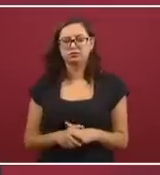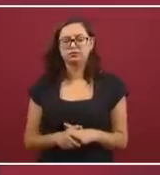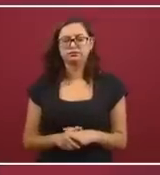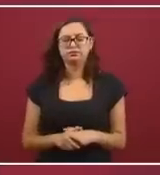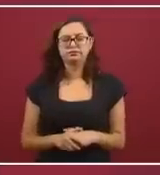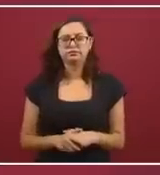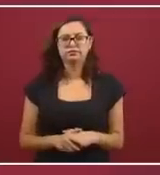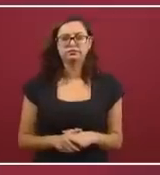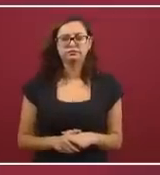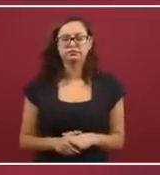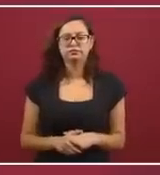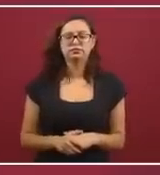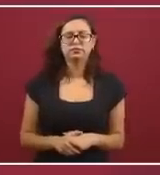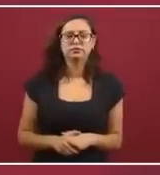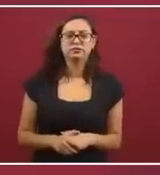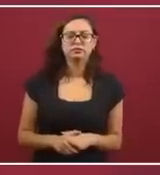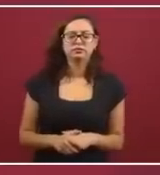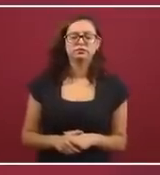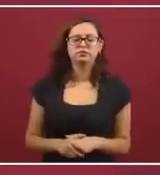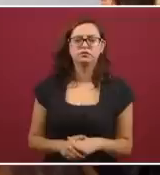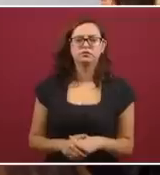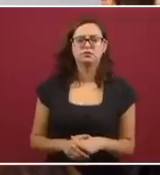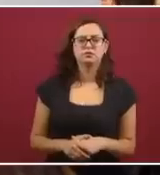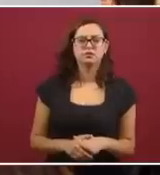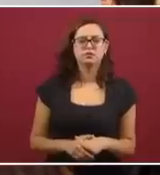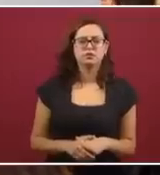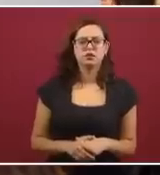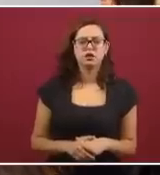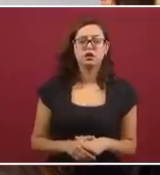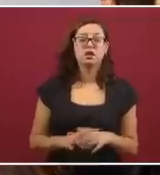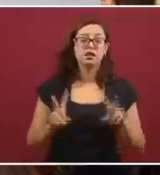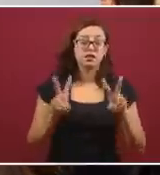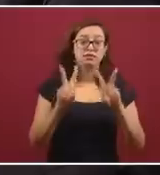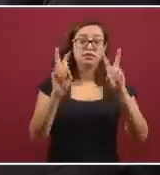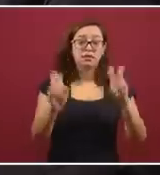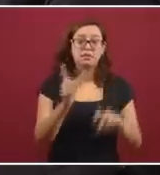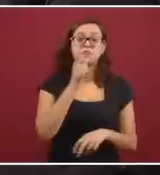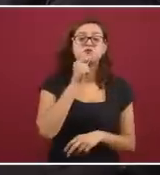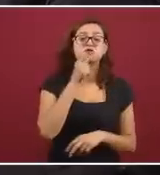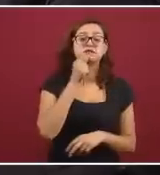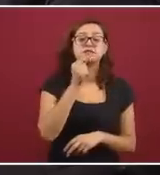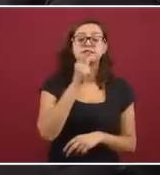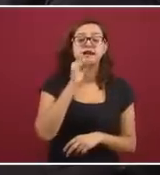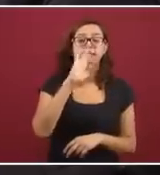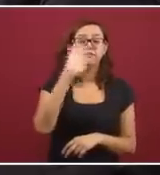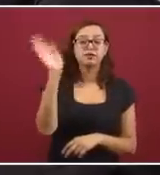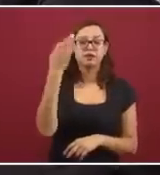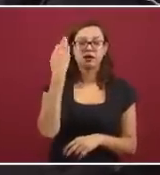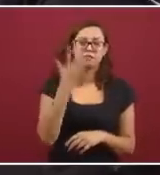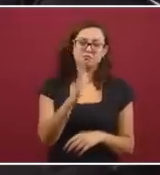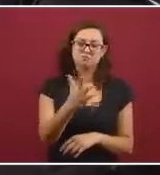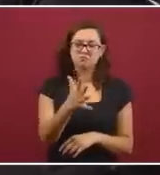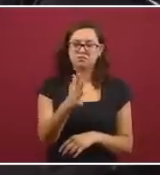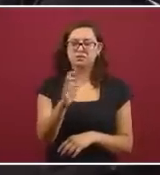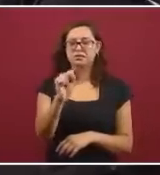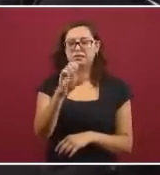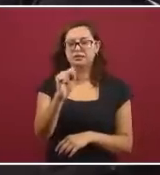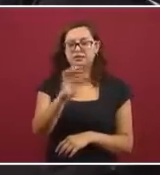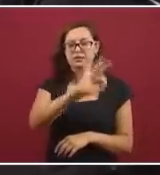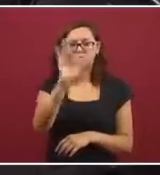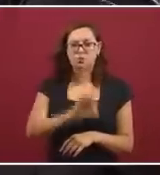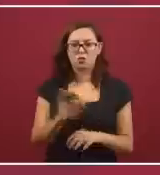y en el caso de la policía federal como el 60 en general